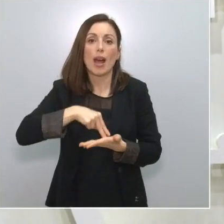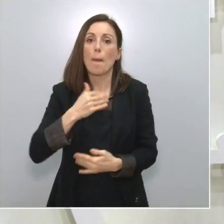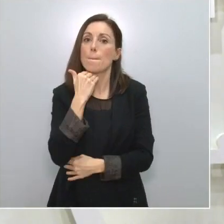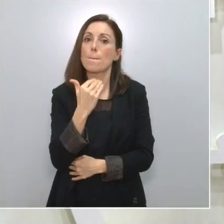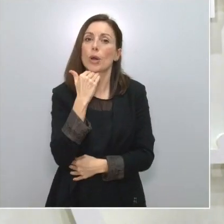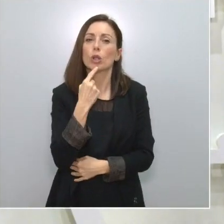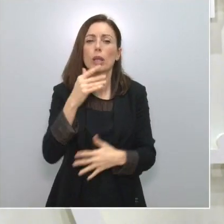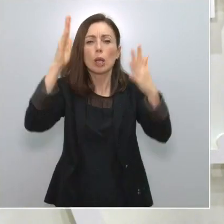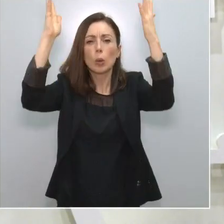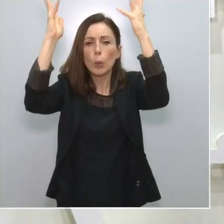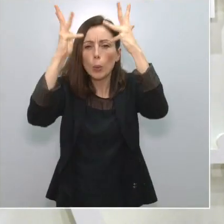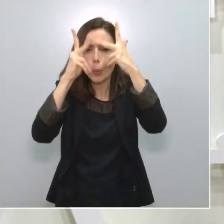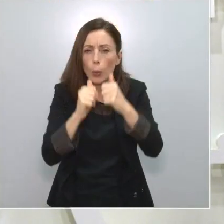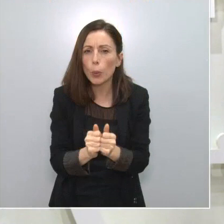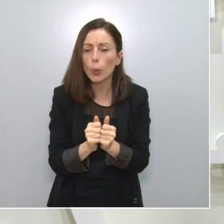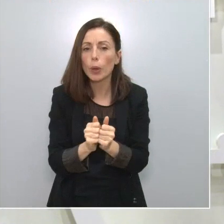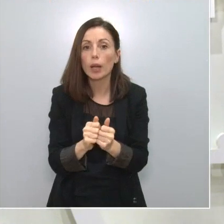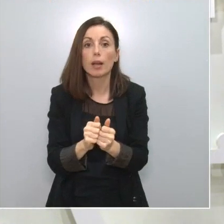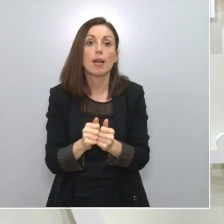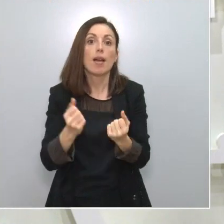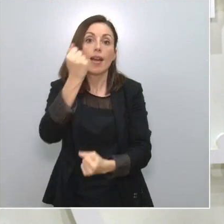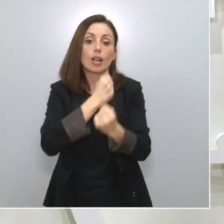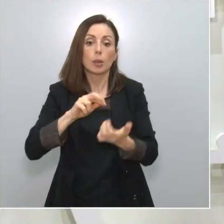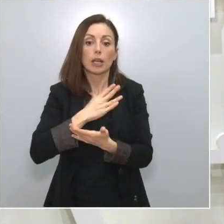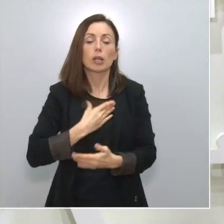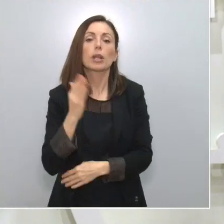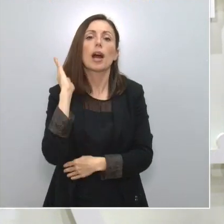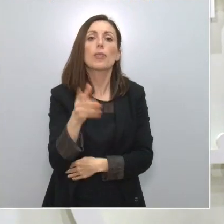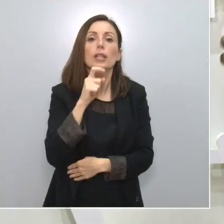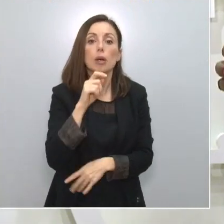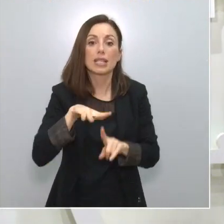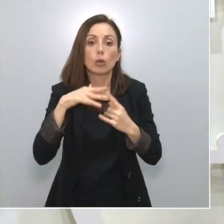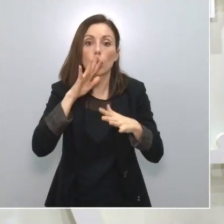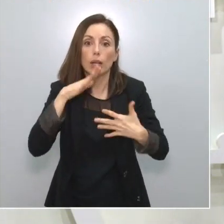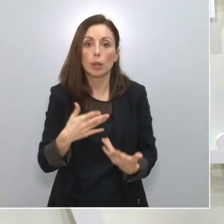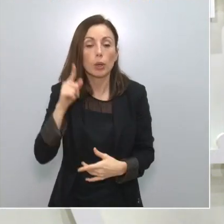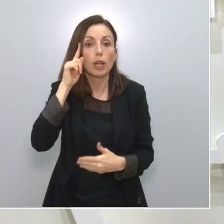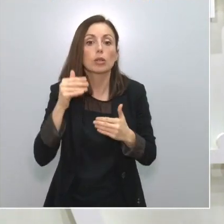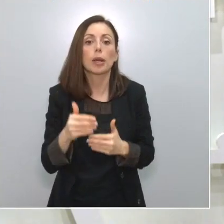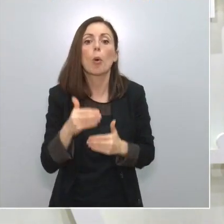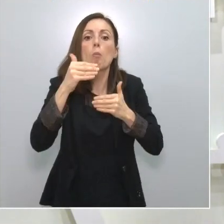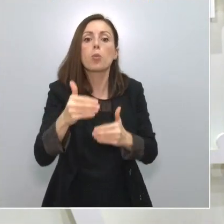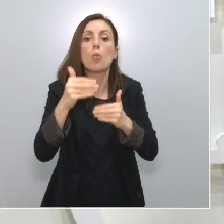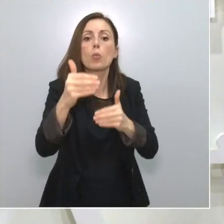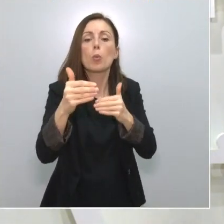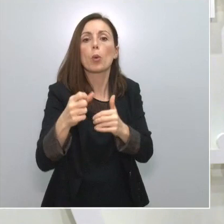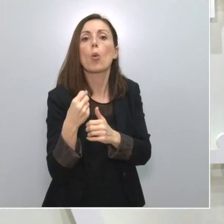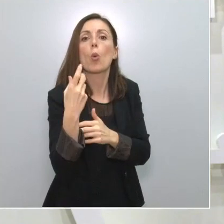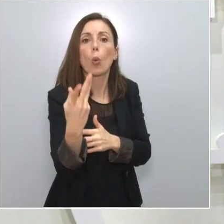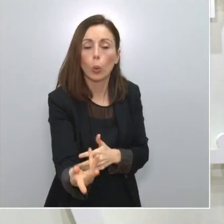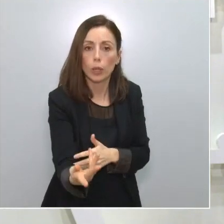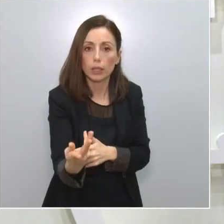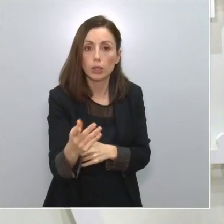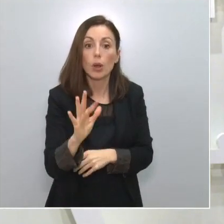hacer un cálculo de cómo va a afectar a la economía regional la situación actual, porque no sabemos cuánto se va a prolongar ni cómo va a afectar a